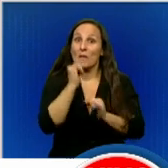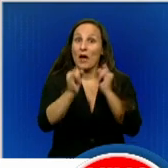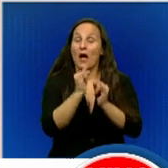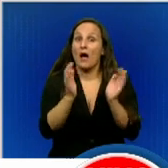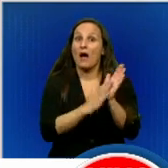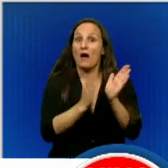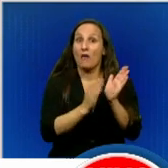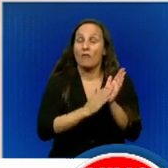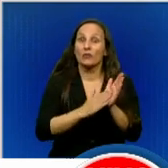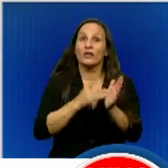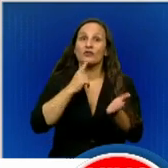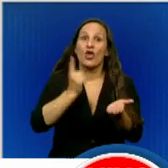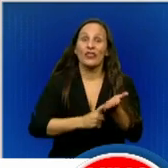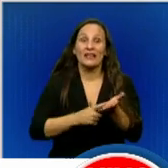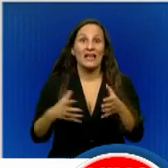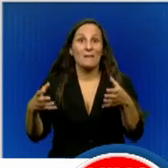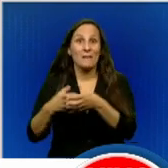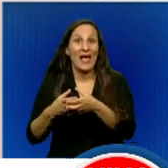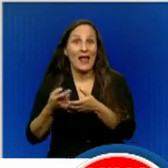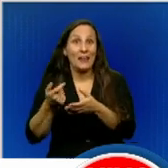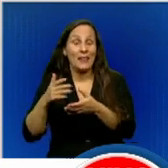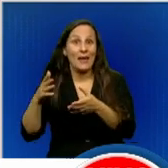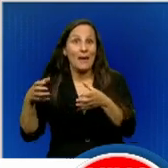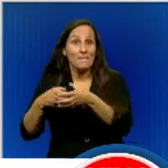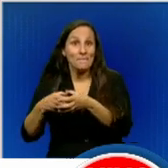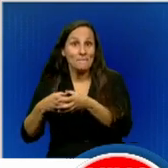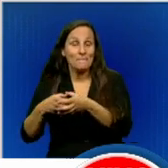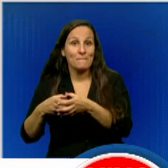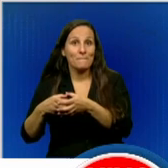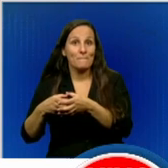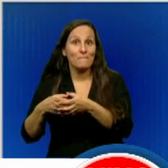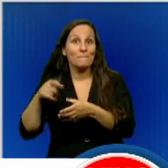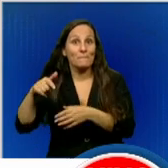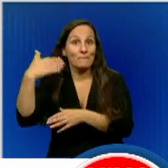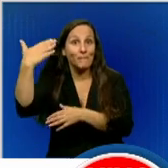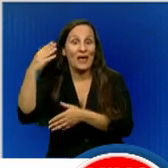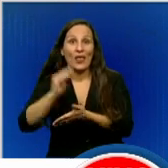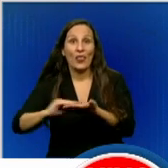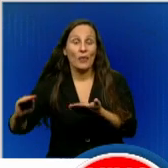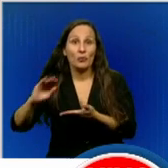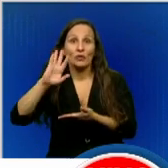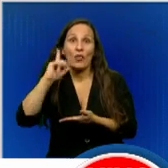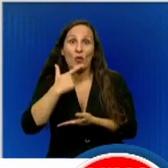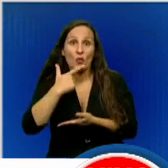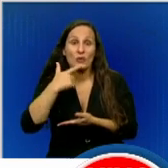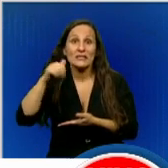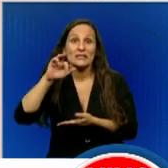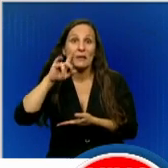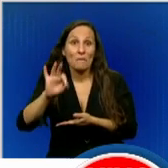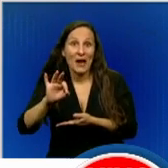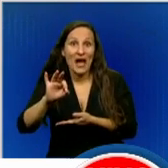del dictamen de minoría tienen la palabra el diputado luís mario